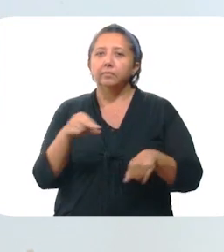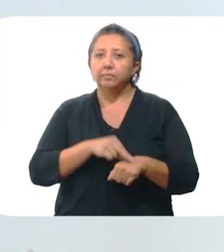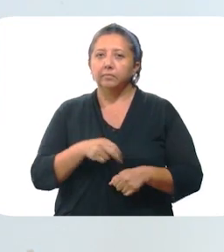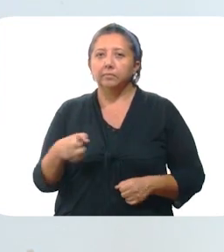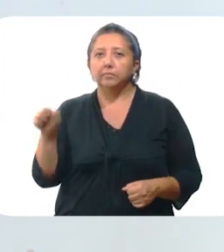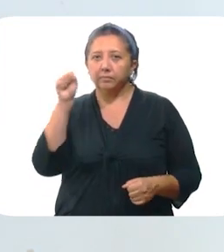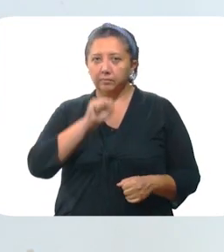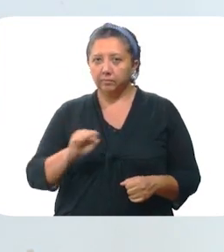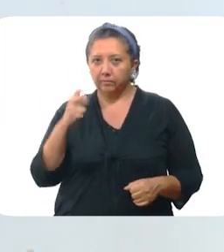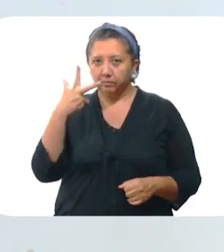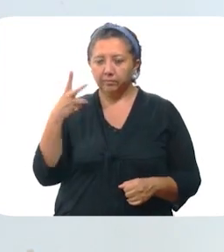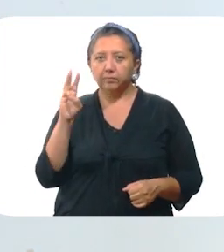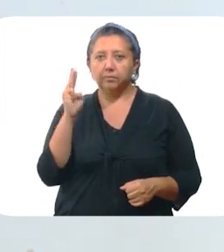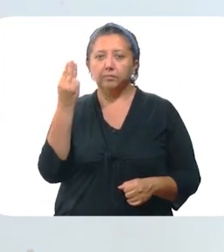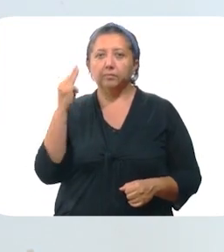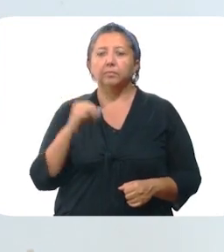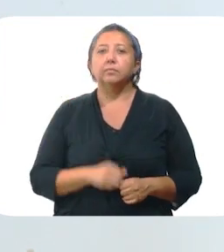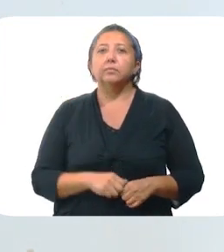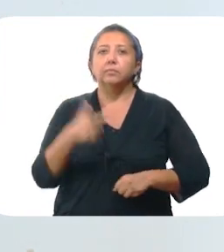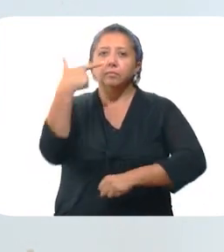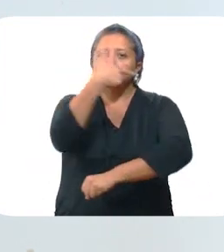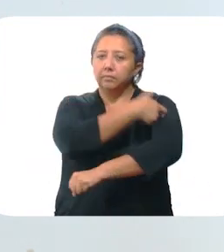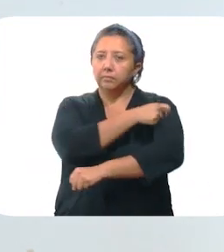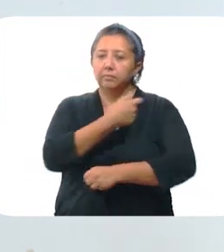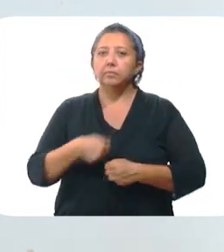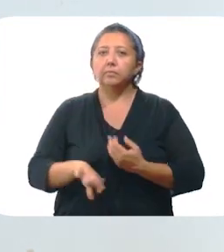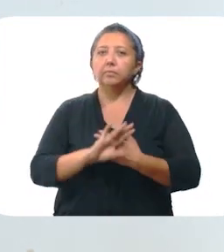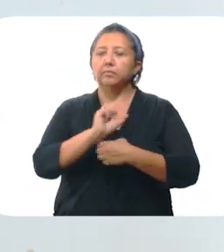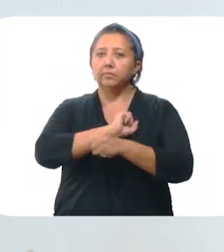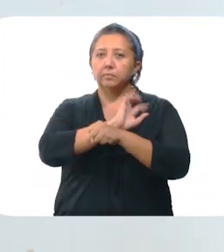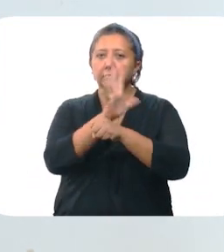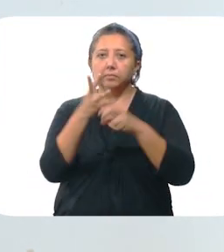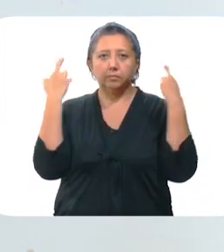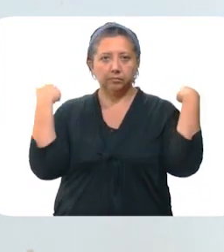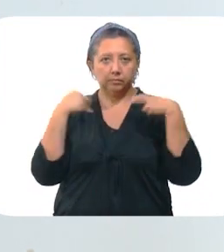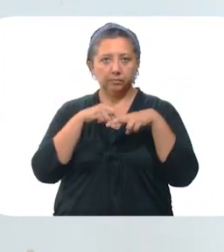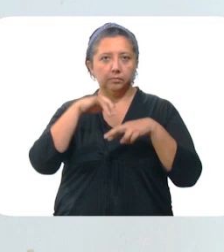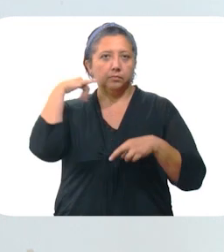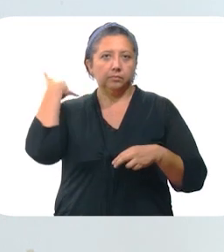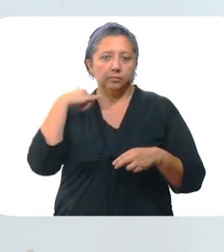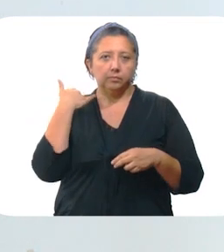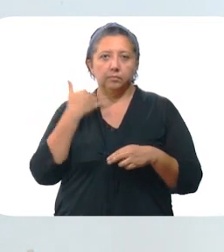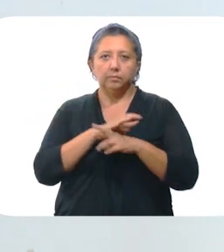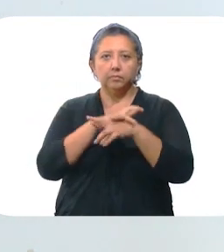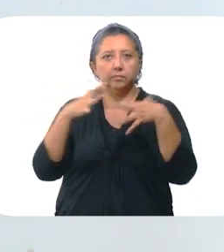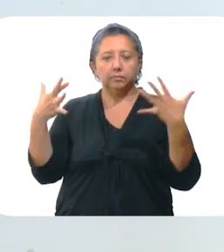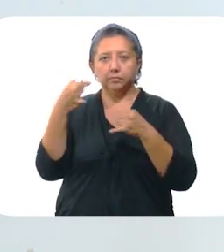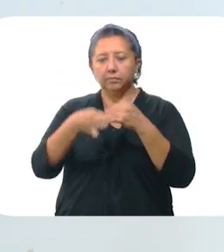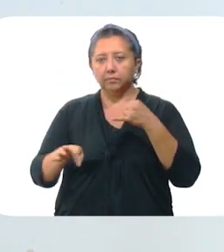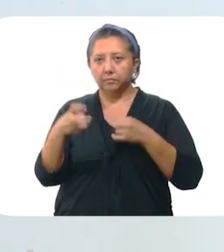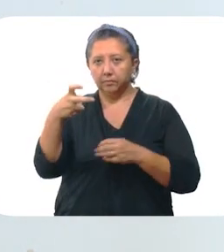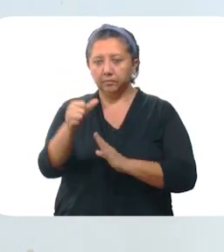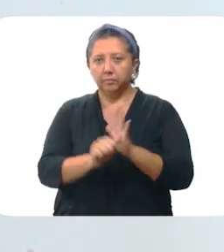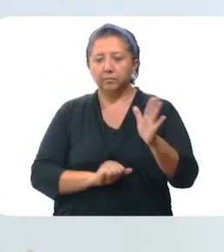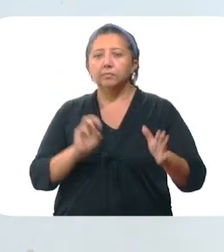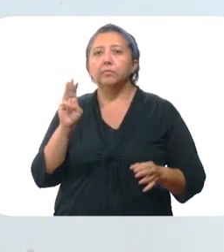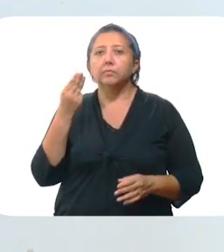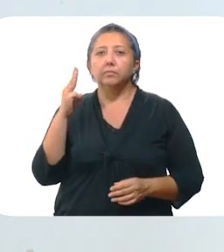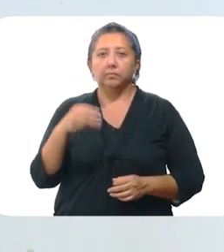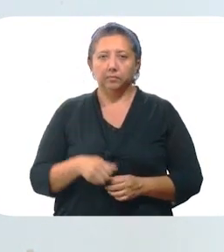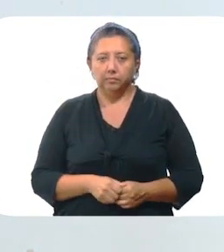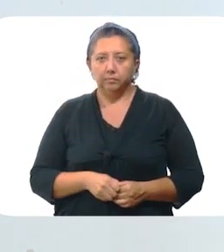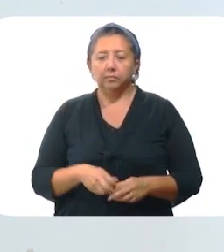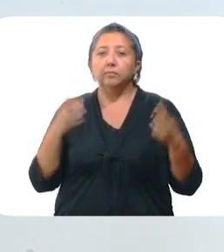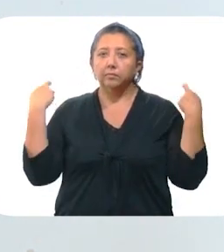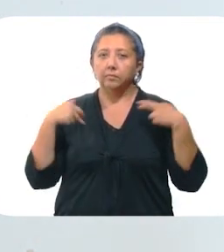médico de este sábado 8 de mayo. La vacunación contra el coronavirus de los maestros de Yucatán se realizará a finales de este mes de mayo.